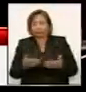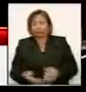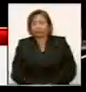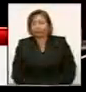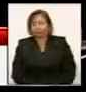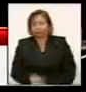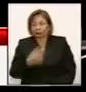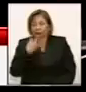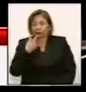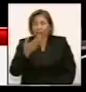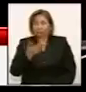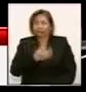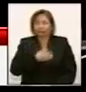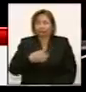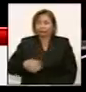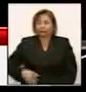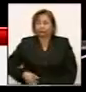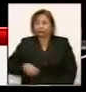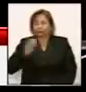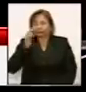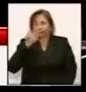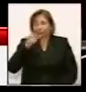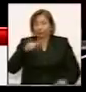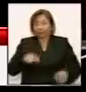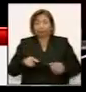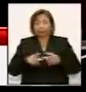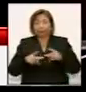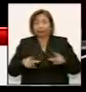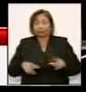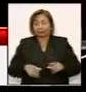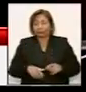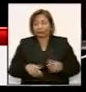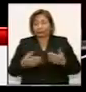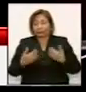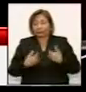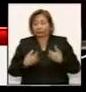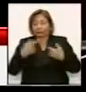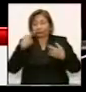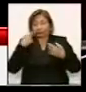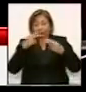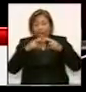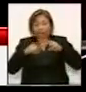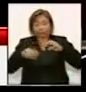porquería. Es así, señor presidente. Por eso, que en estas circunstancias acá, tenemos